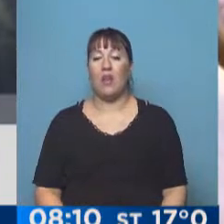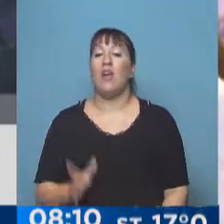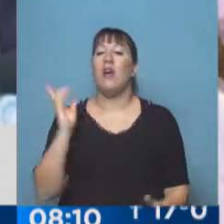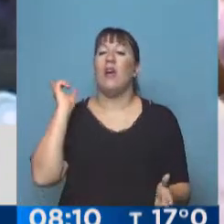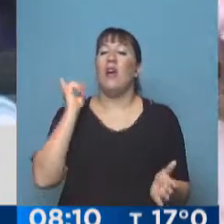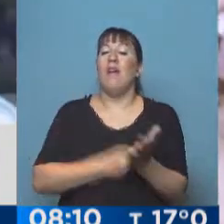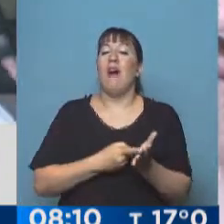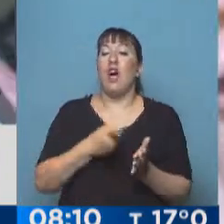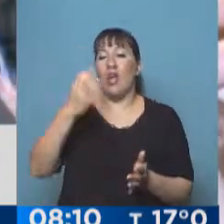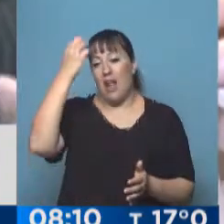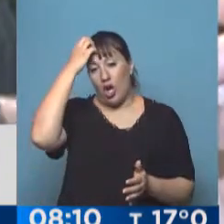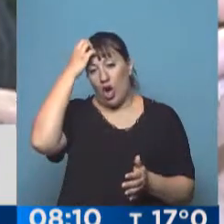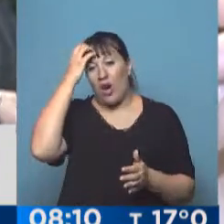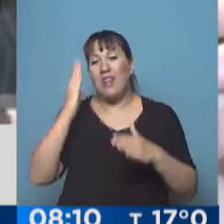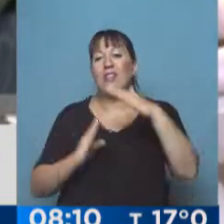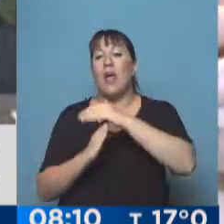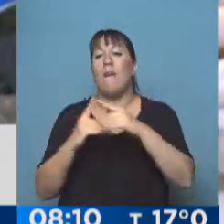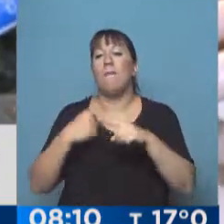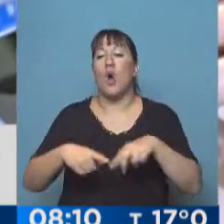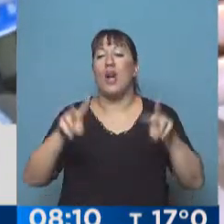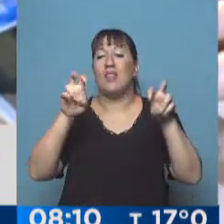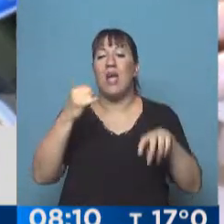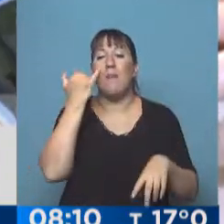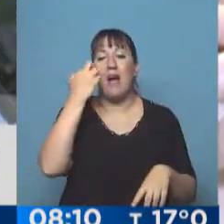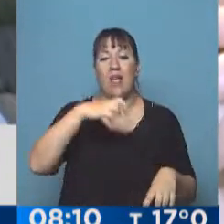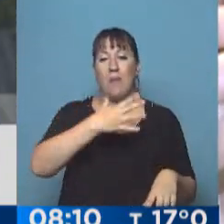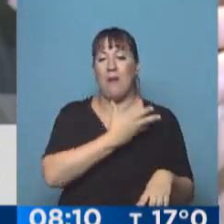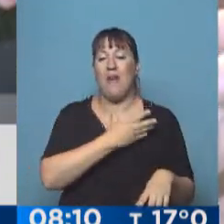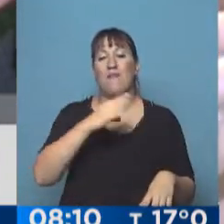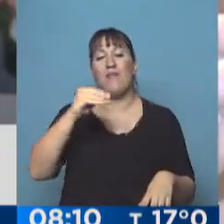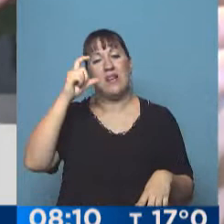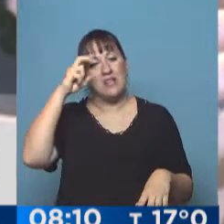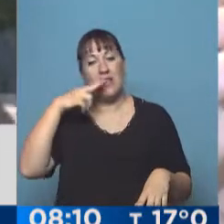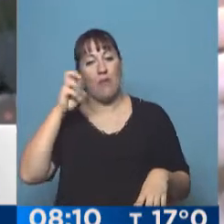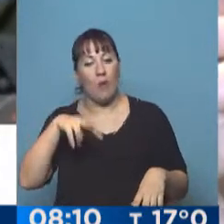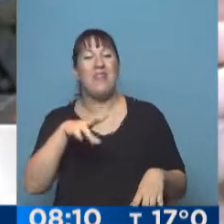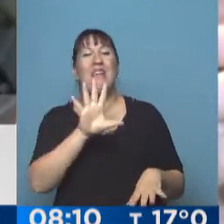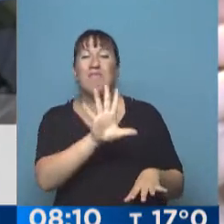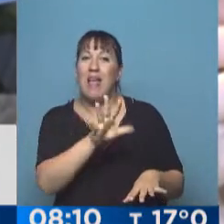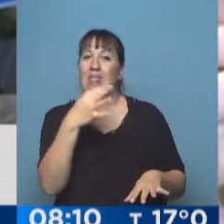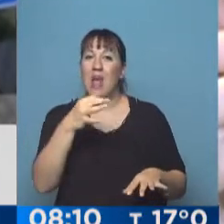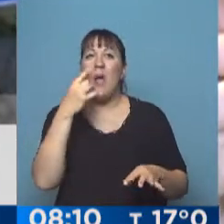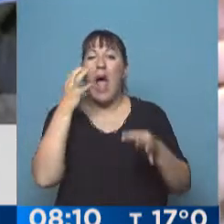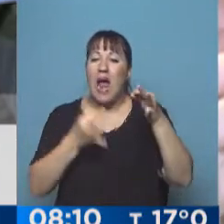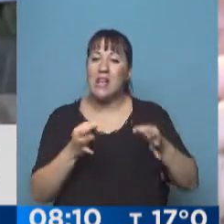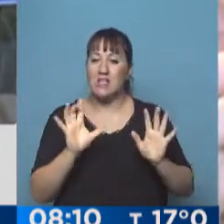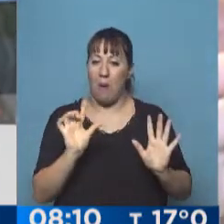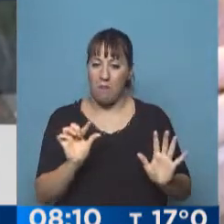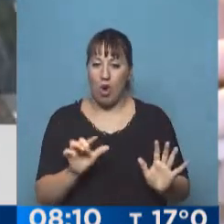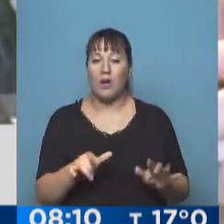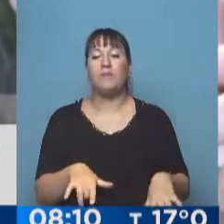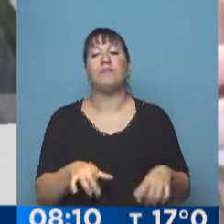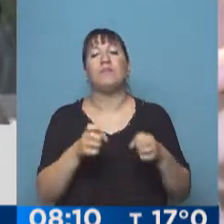tema seguro es para canalizarlos un poquitito de tema arranca con una